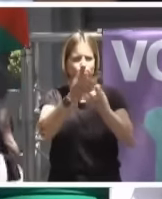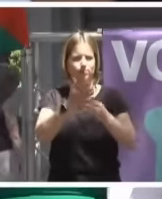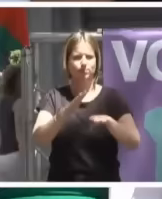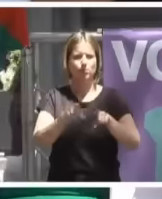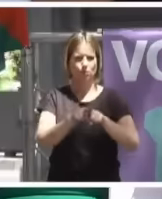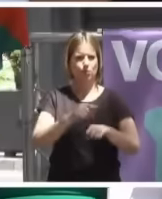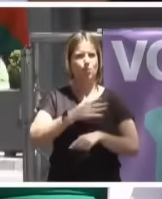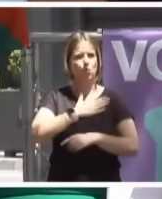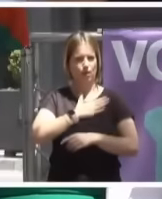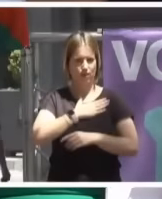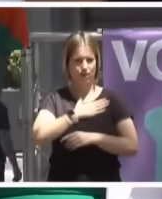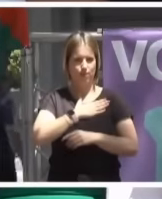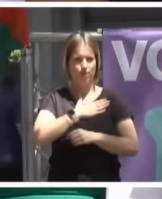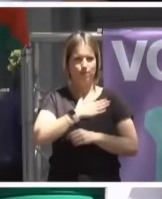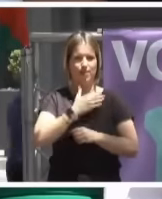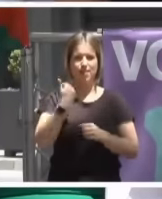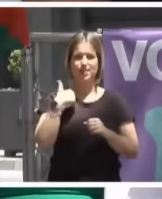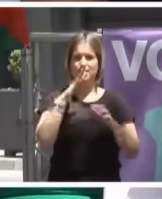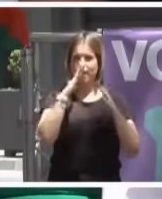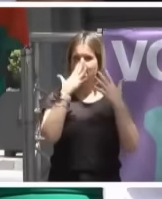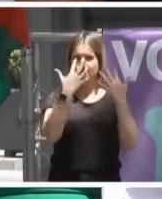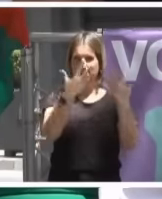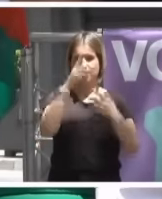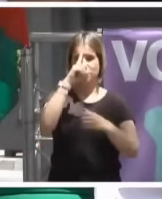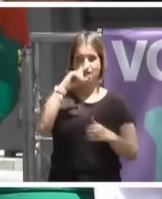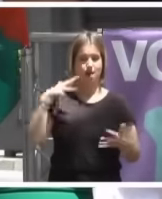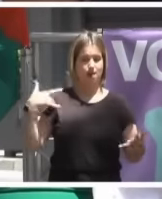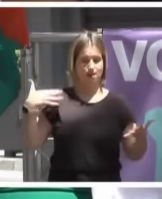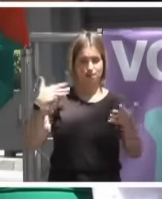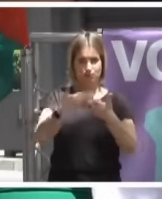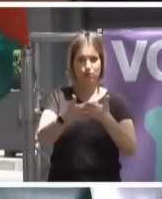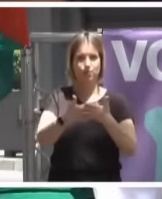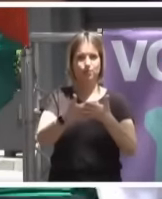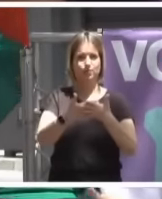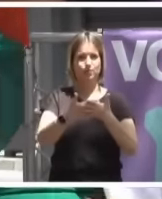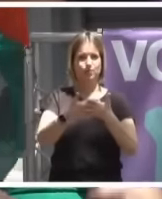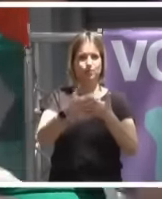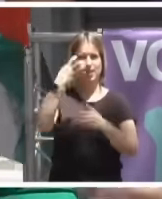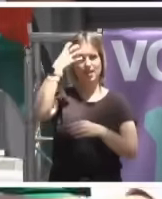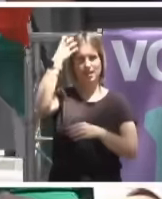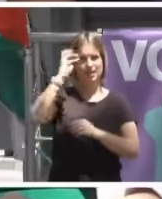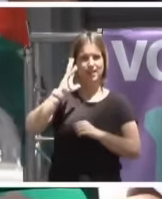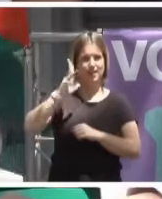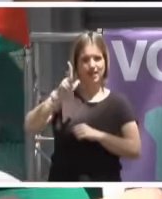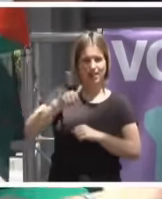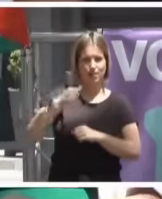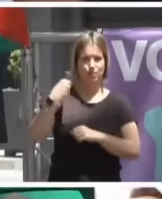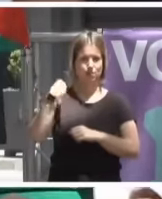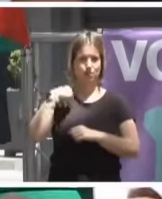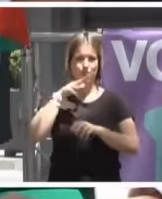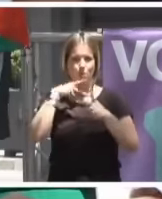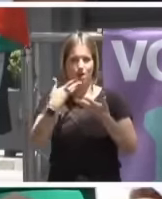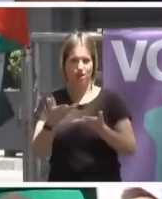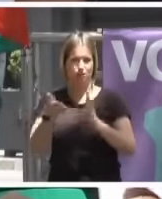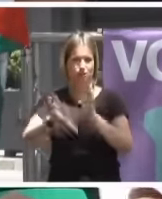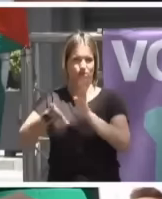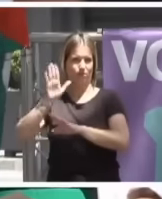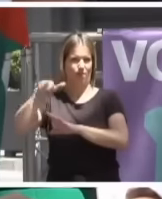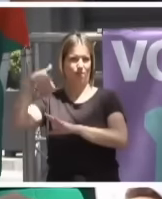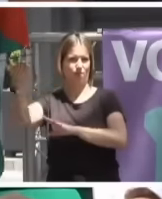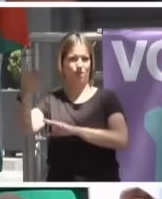corazón. Se cumplen 10 años de que el rey ladrón, el rey emérito, ahora en el exilio